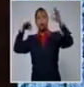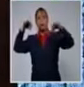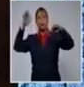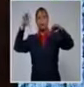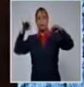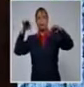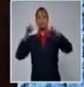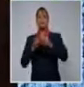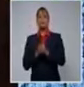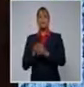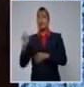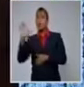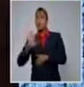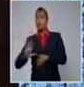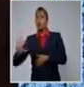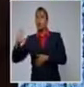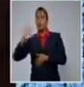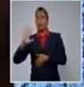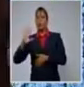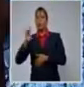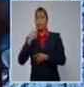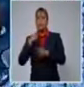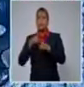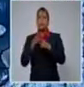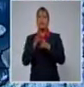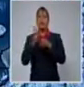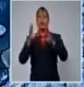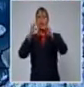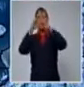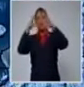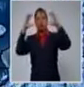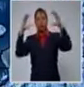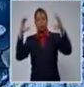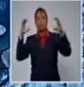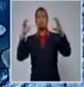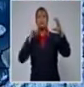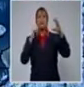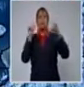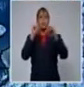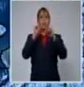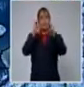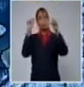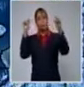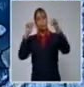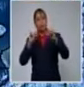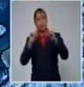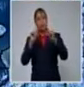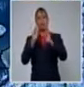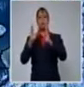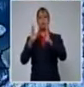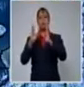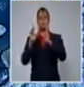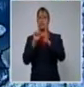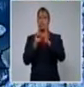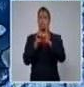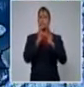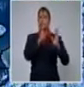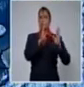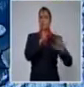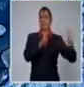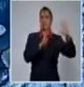oriental, pero se mantiene con predominio de nublados en todo el territorio oriental. Muy poca la nubosidad en el occidente y centro, solo algunos nublados bajos en zonas de la